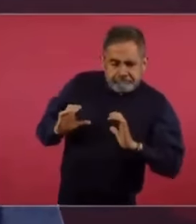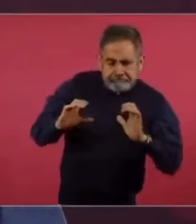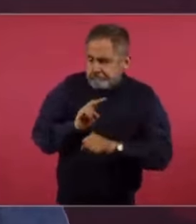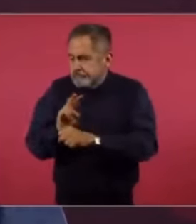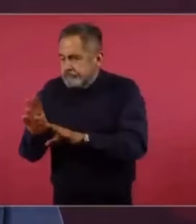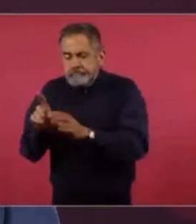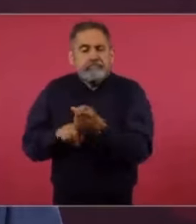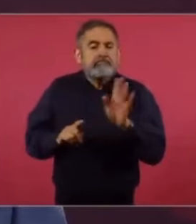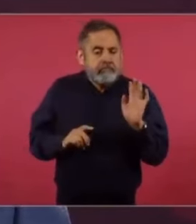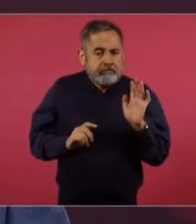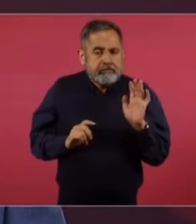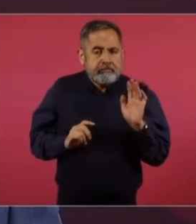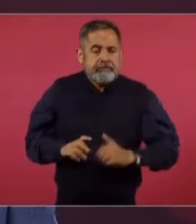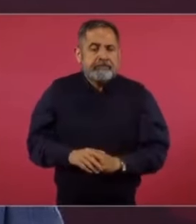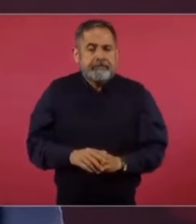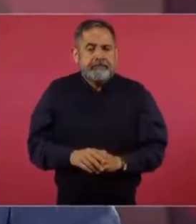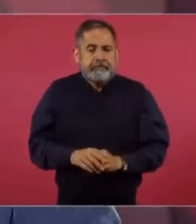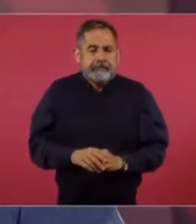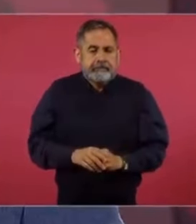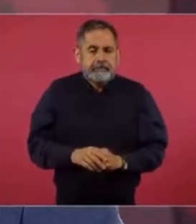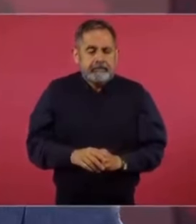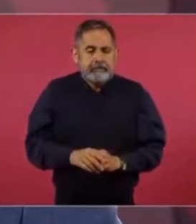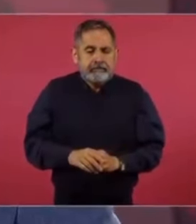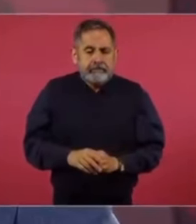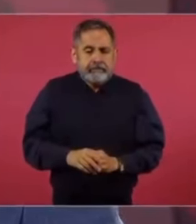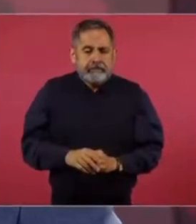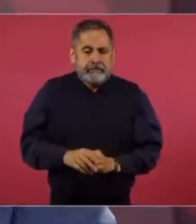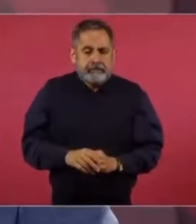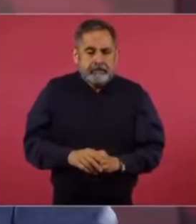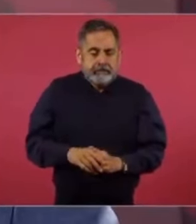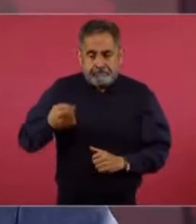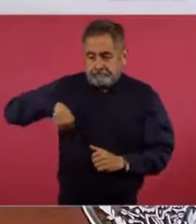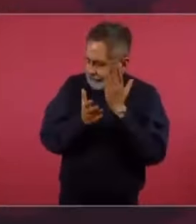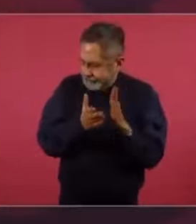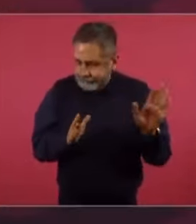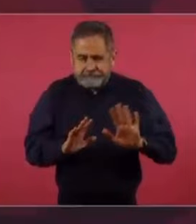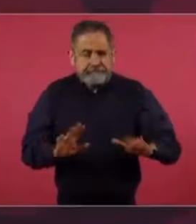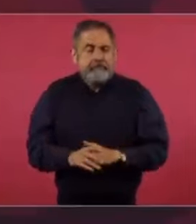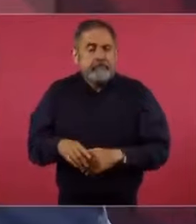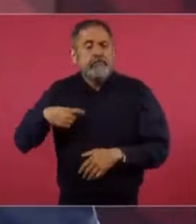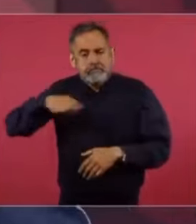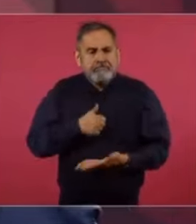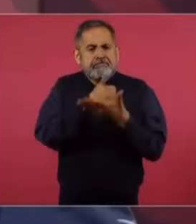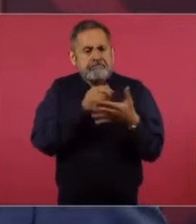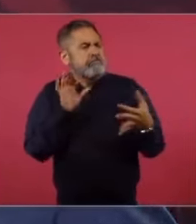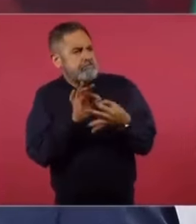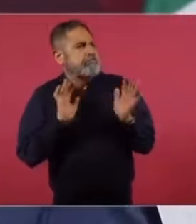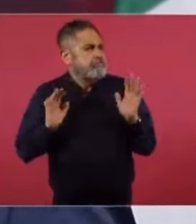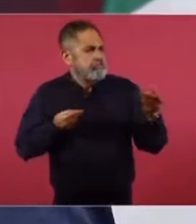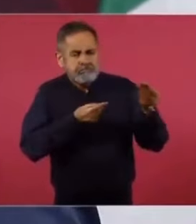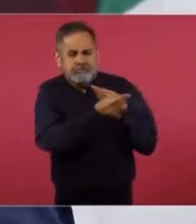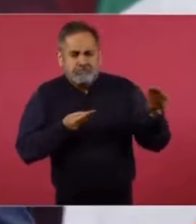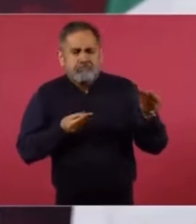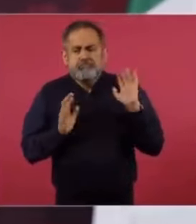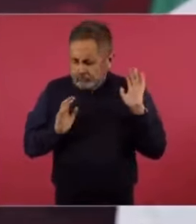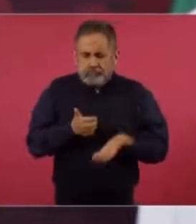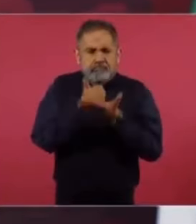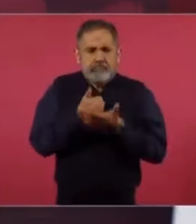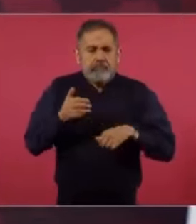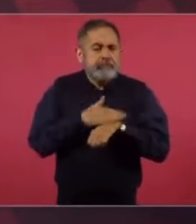más que se haga por decisión nuestra, pero cooperamos porque es un